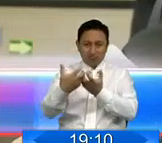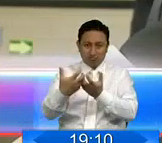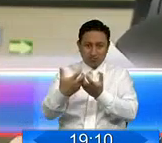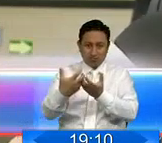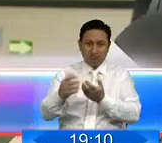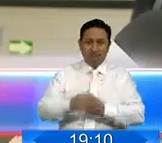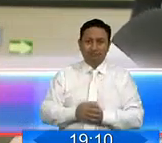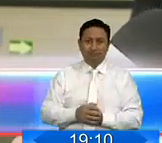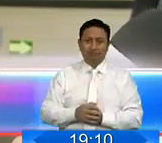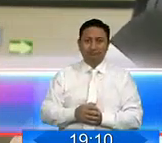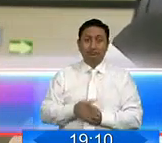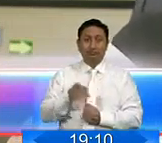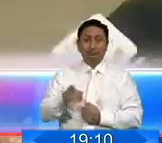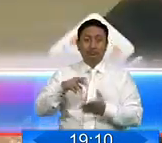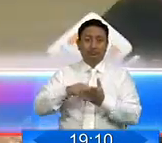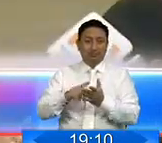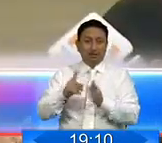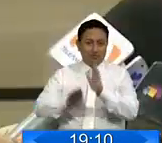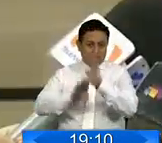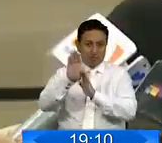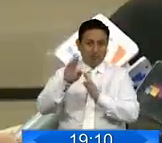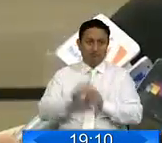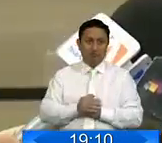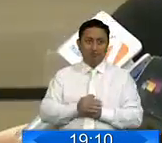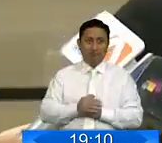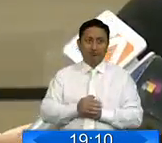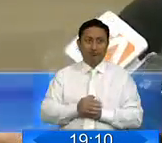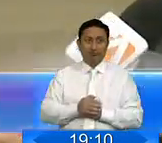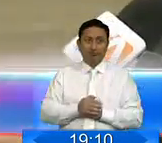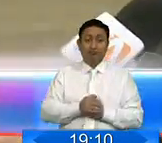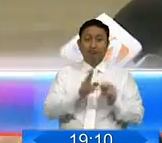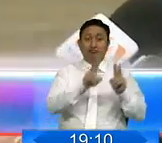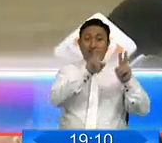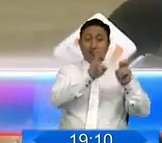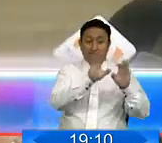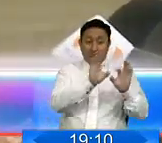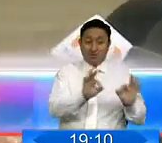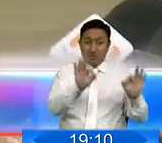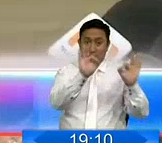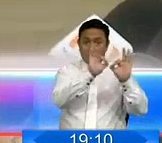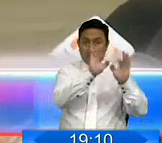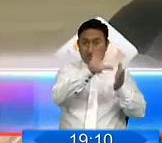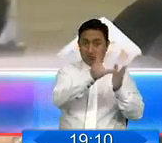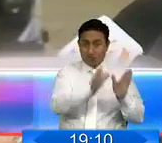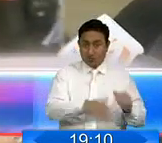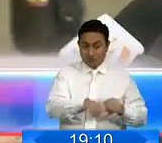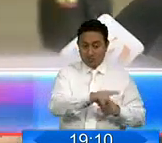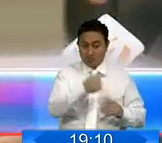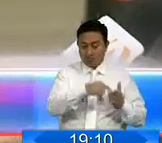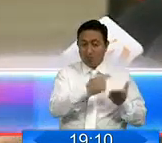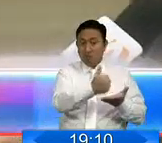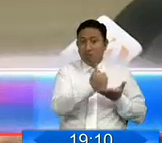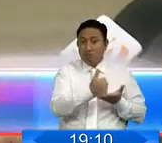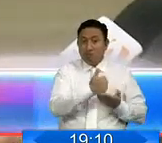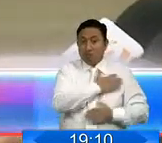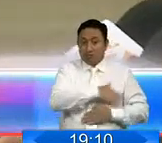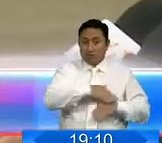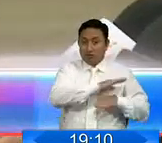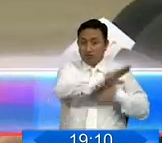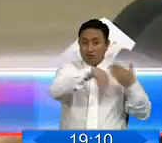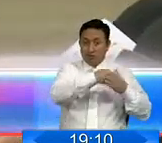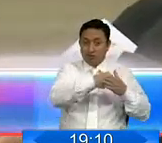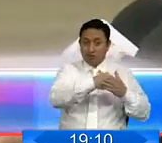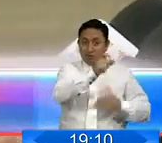Estado. Eso es sano. Creo que si son temas que realmente importan a la ciudadanía, que son para el bienestar ciudadano, que son